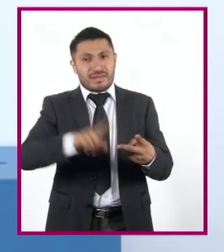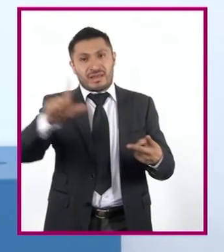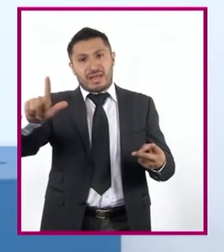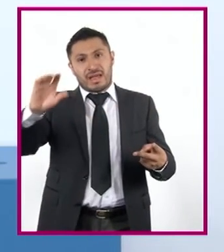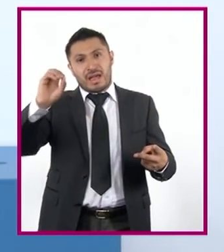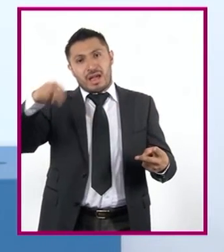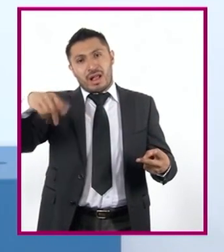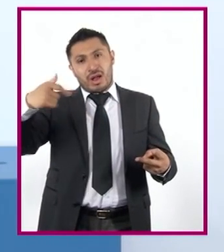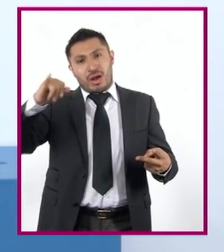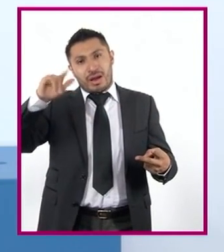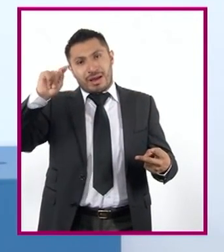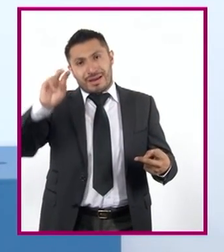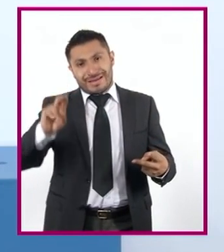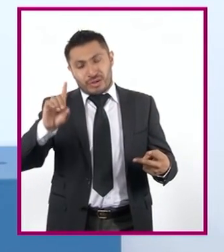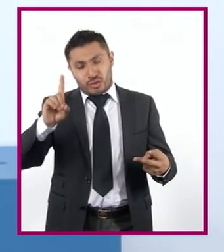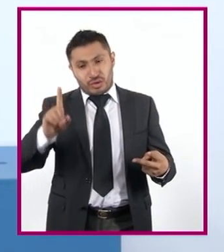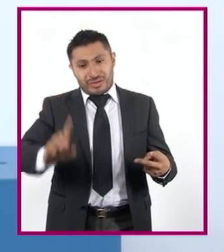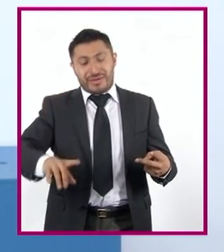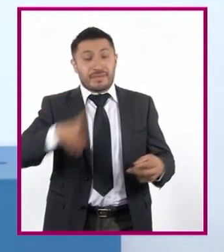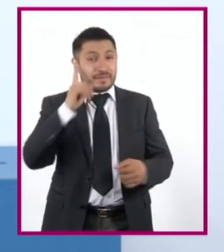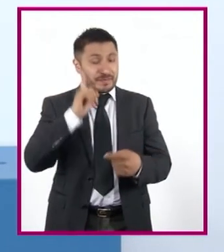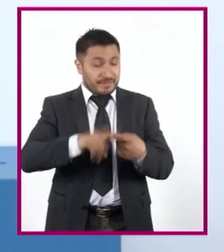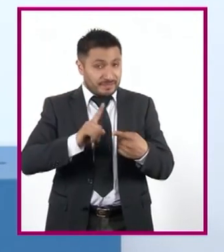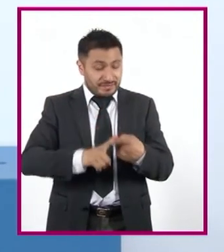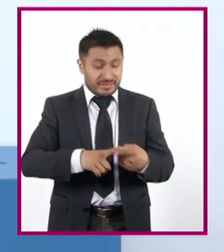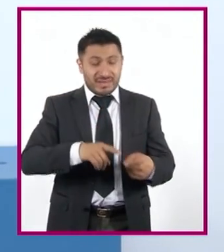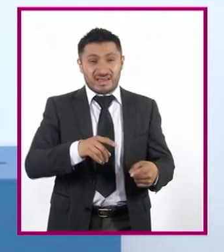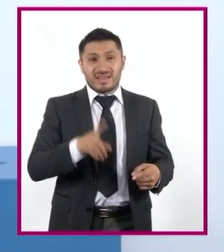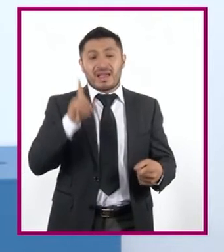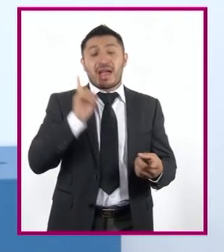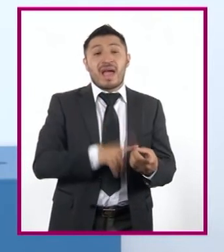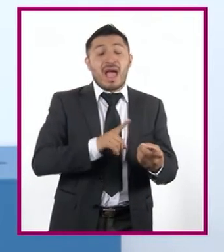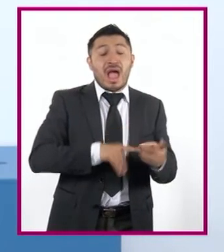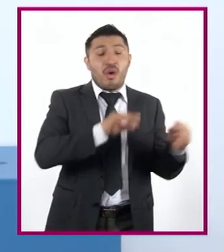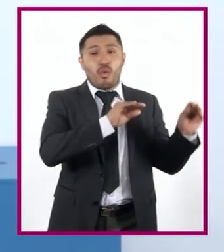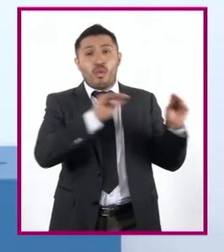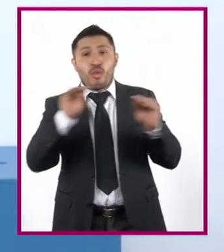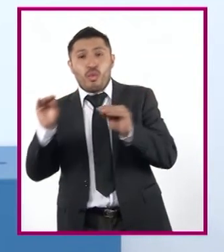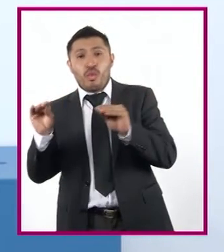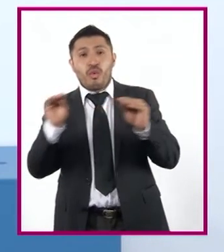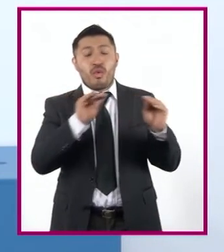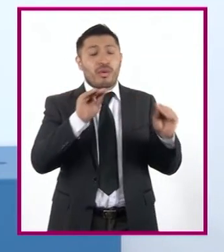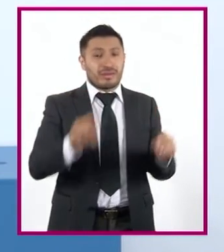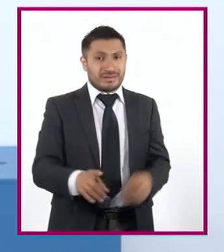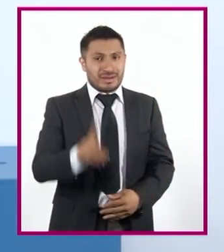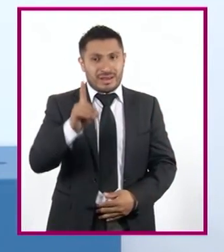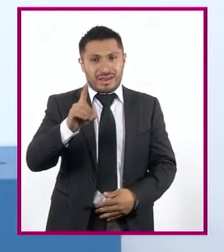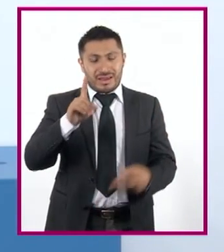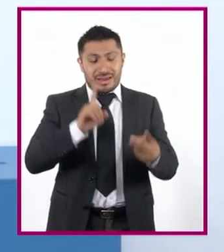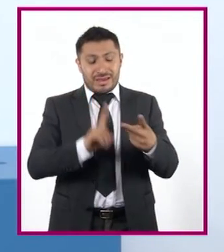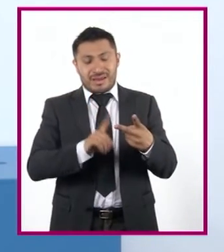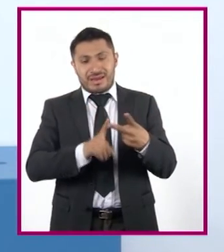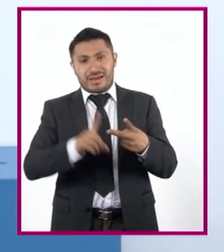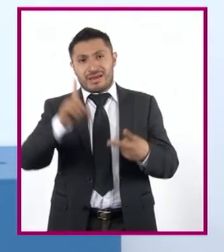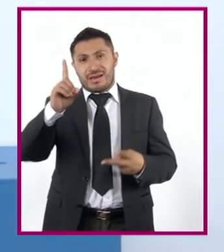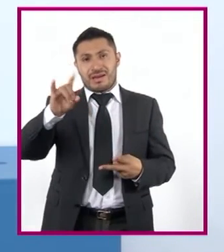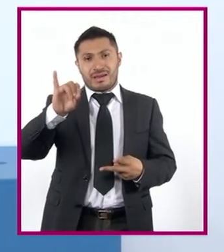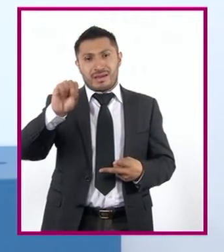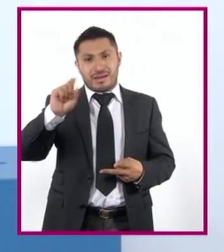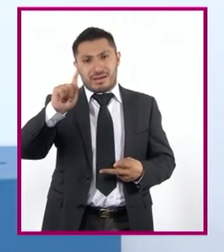La primera les indicará hacia dónde moverán el triángulo y la segunda, la distancia que va a